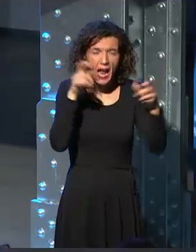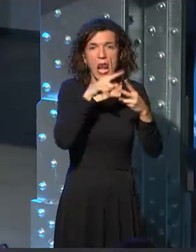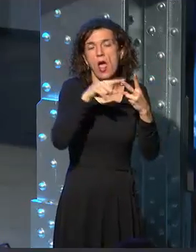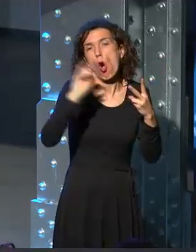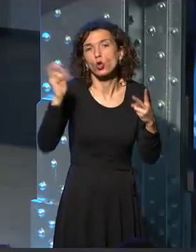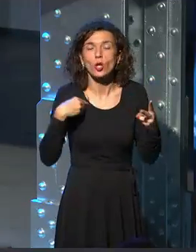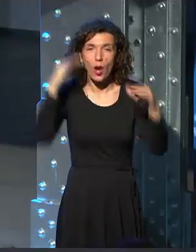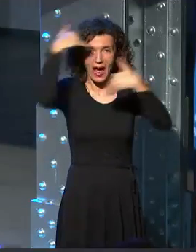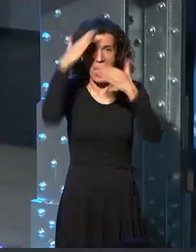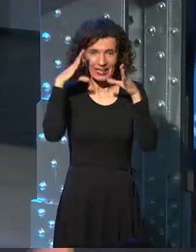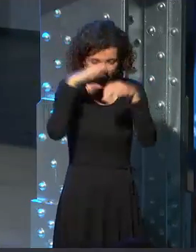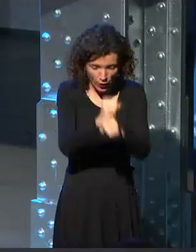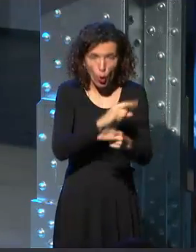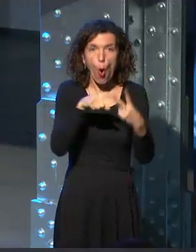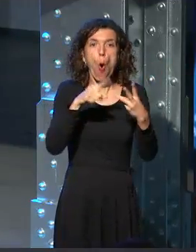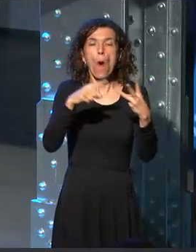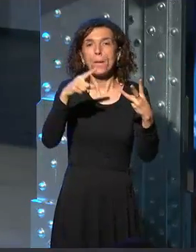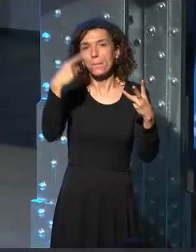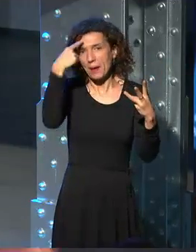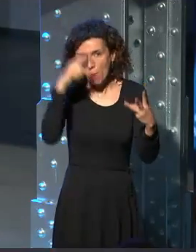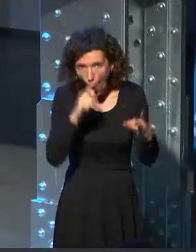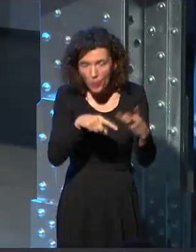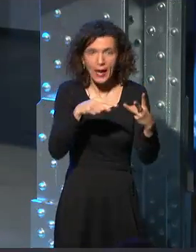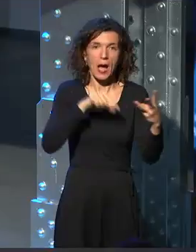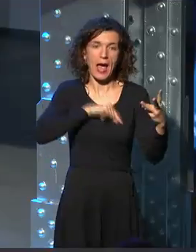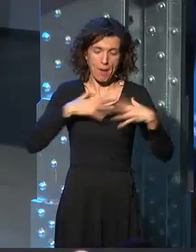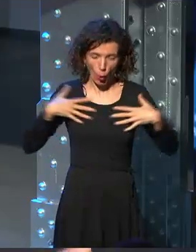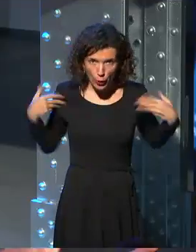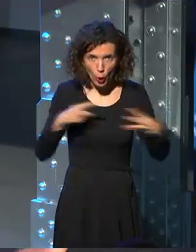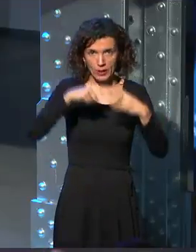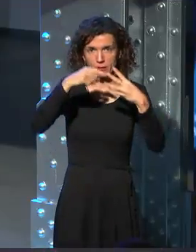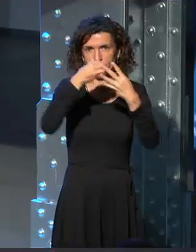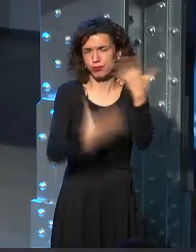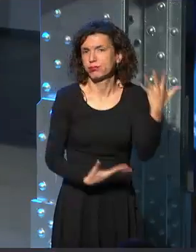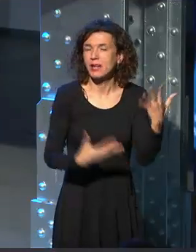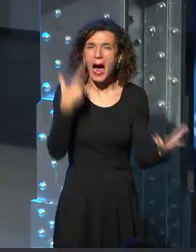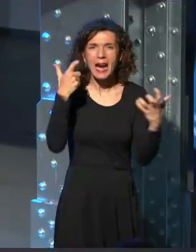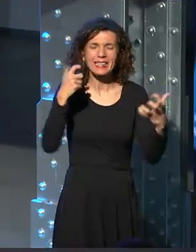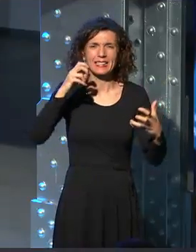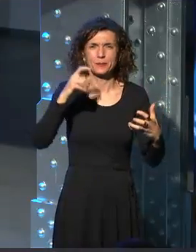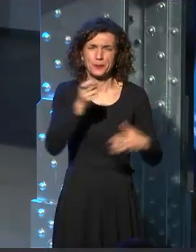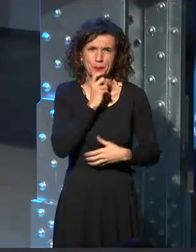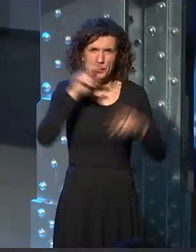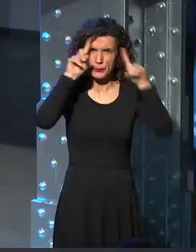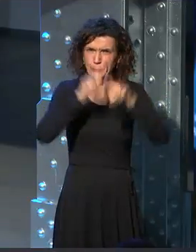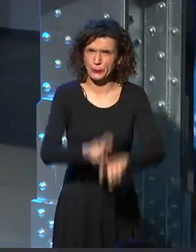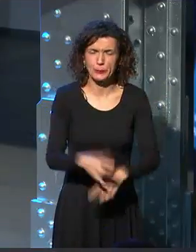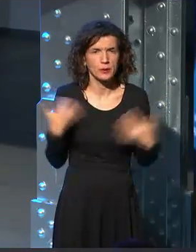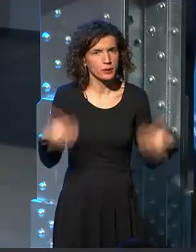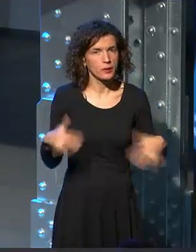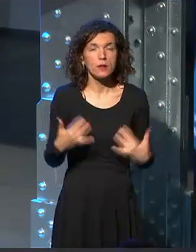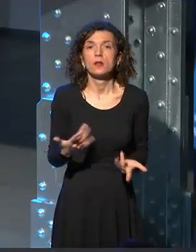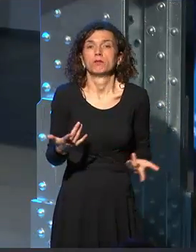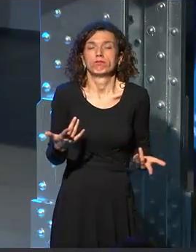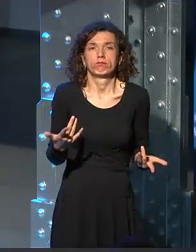la atención o con la memoria o con las emociones. Es decir, es un arte muy complejo y en